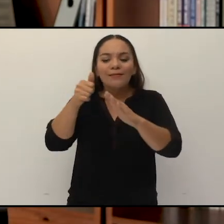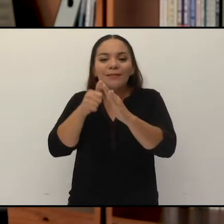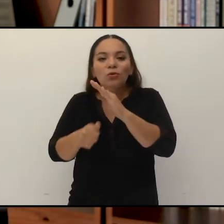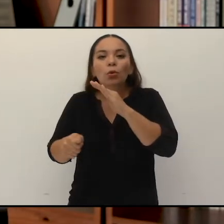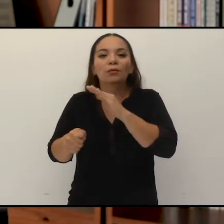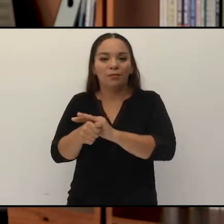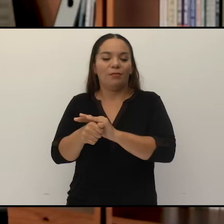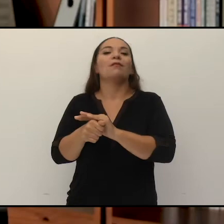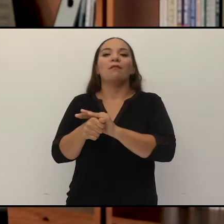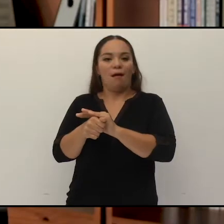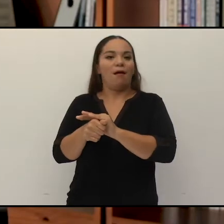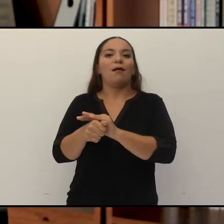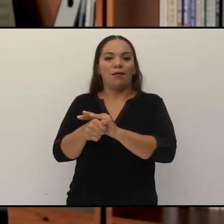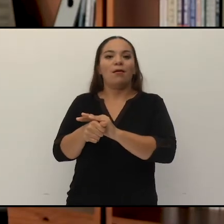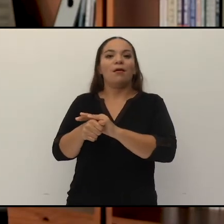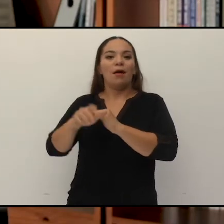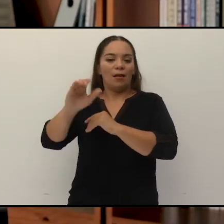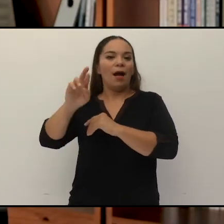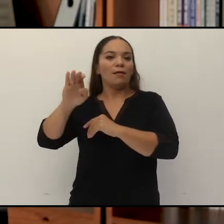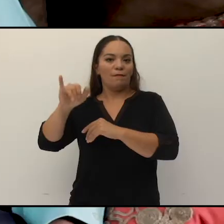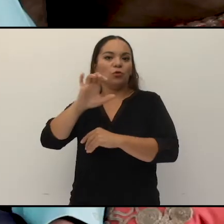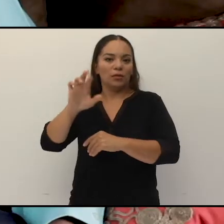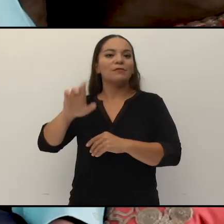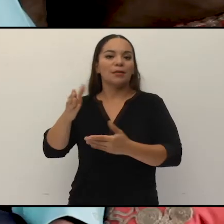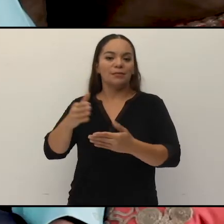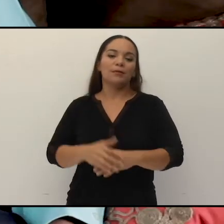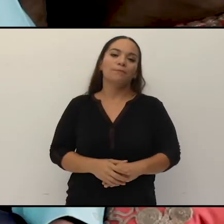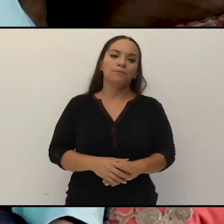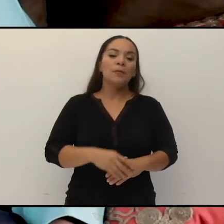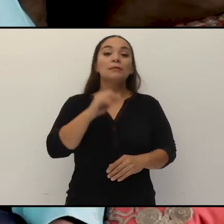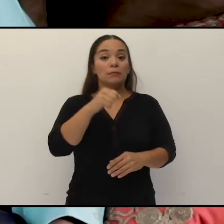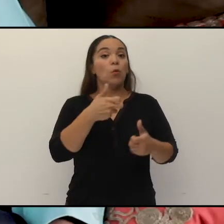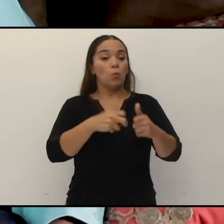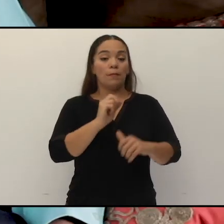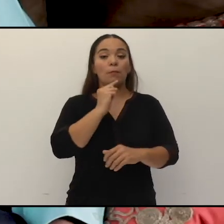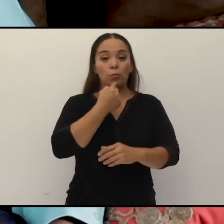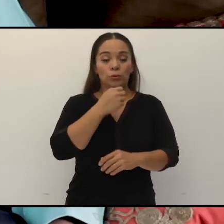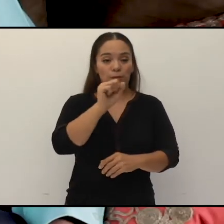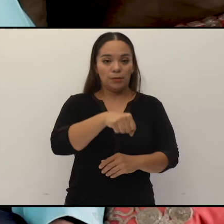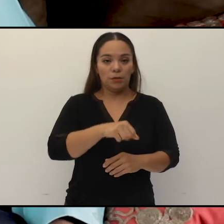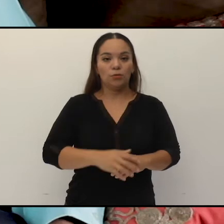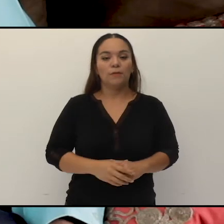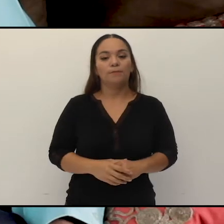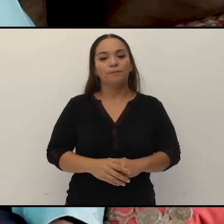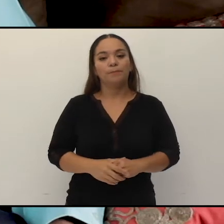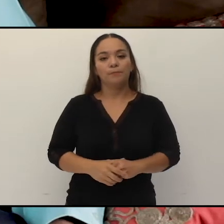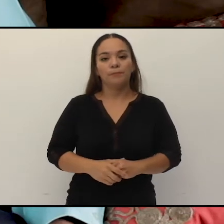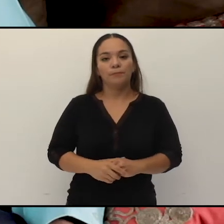escondía el Caribe costarricense. Pero sí, ha habido un problema muy serio,